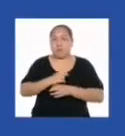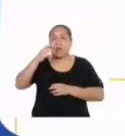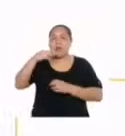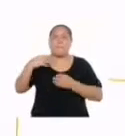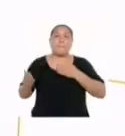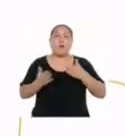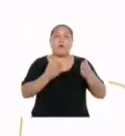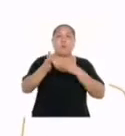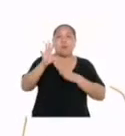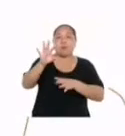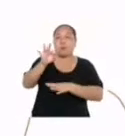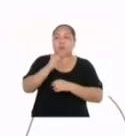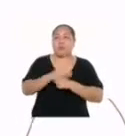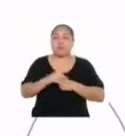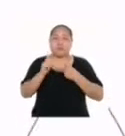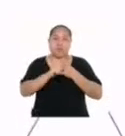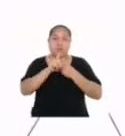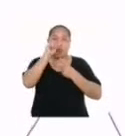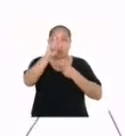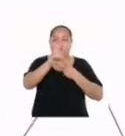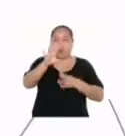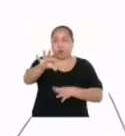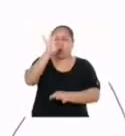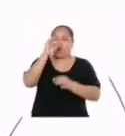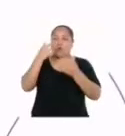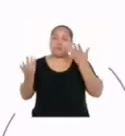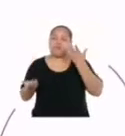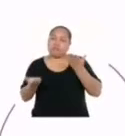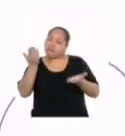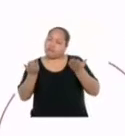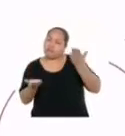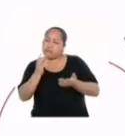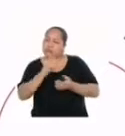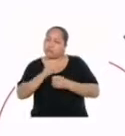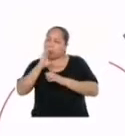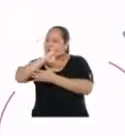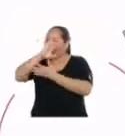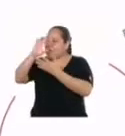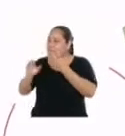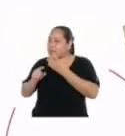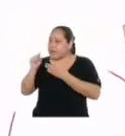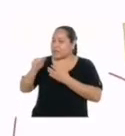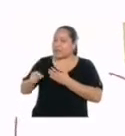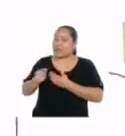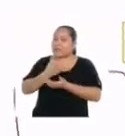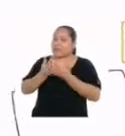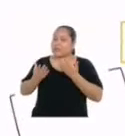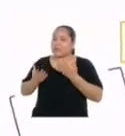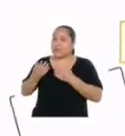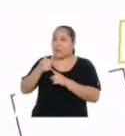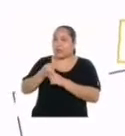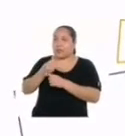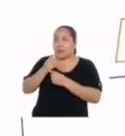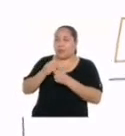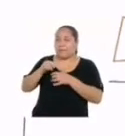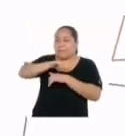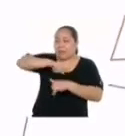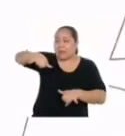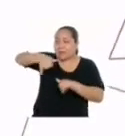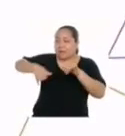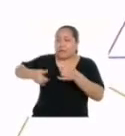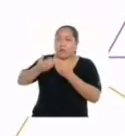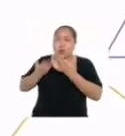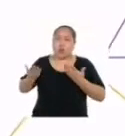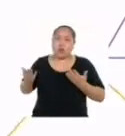localización. 1. Establecerás relaciones entre las características y atributos medibles de objetos